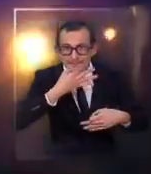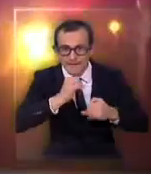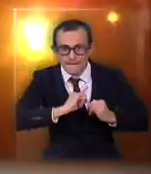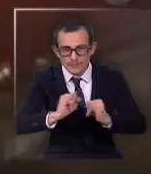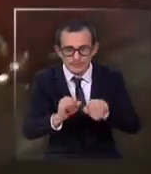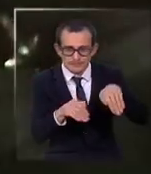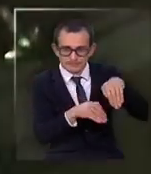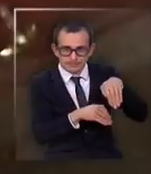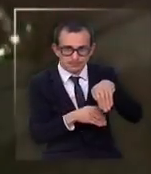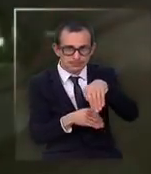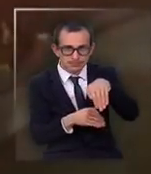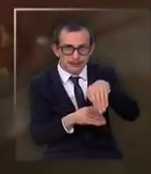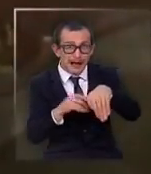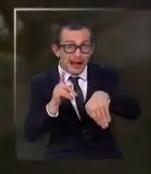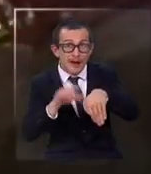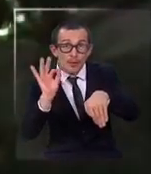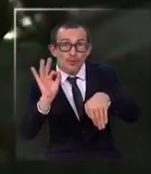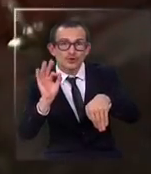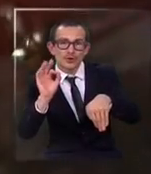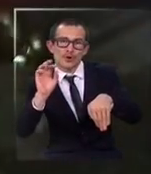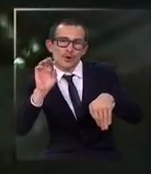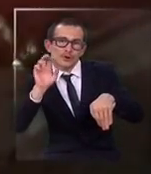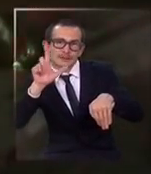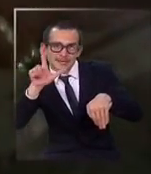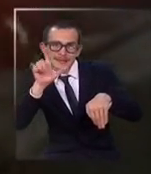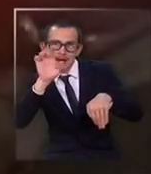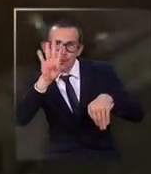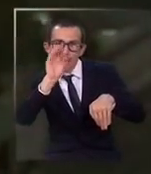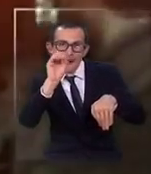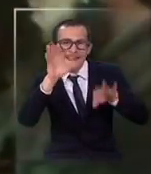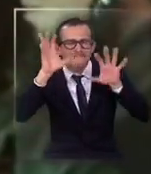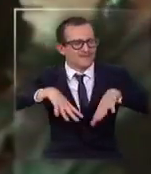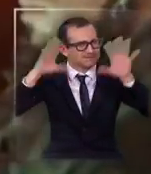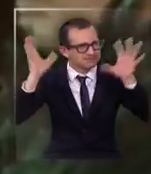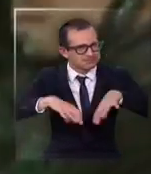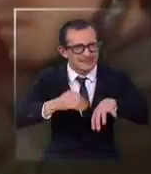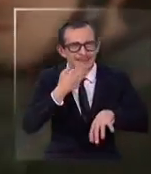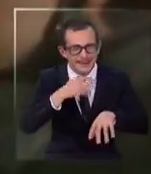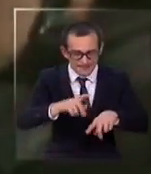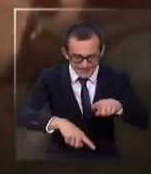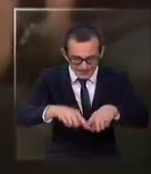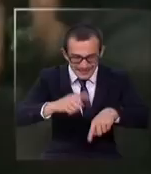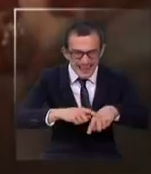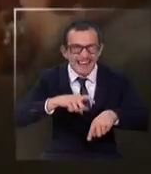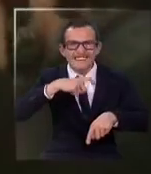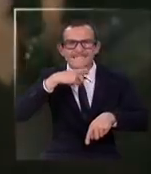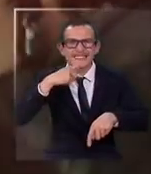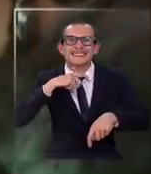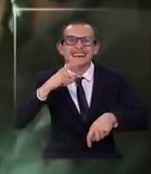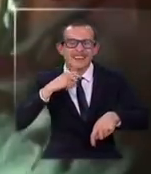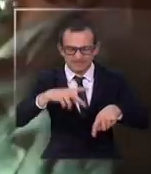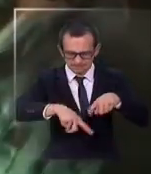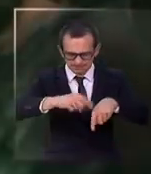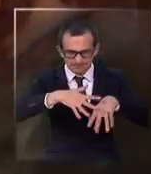se volcó a esa hora cuando había mucha lluvia y, ojo, presencia de barro en la ruta. Hablábamos